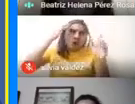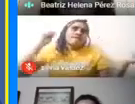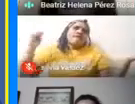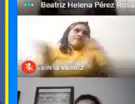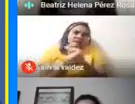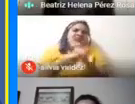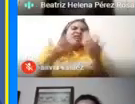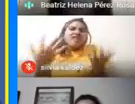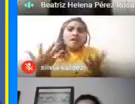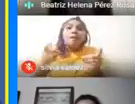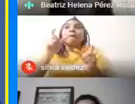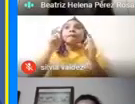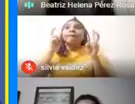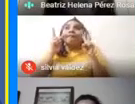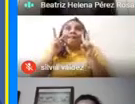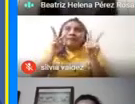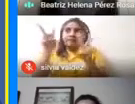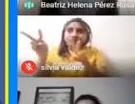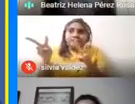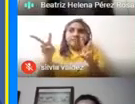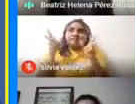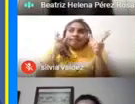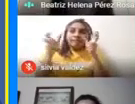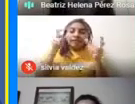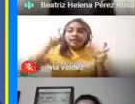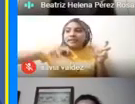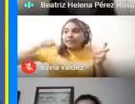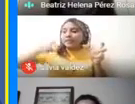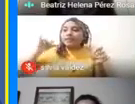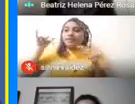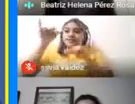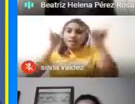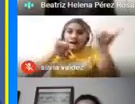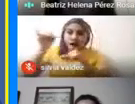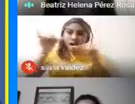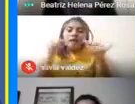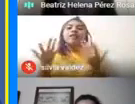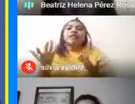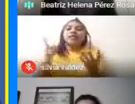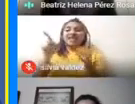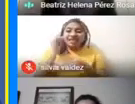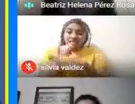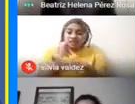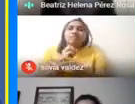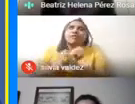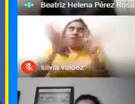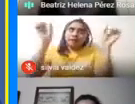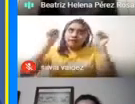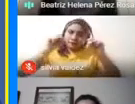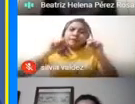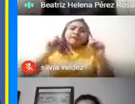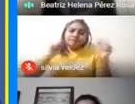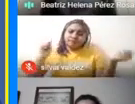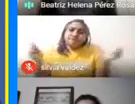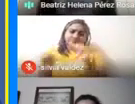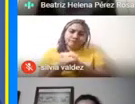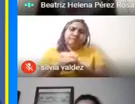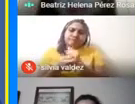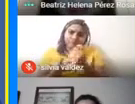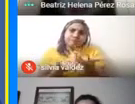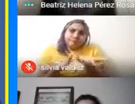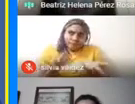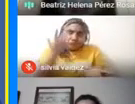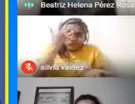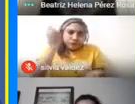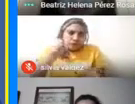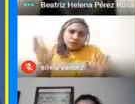en cuanto a las percepciones de viaje, a las necesidades de viaje. Ese tipo de situaciones, claro que las van a darse, pues